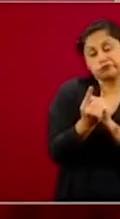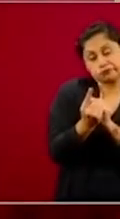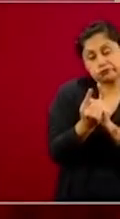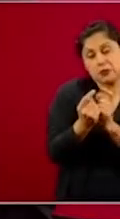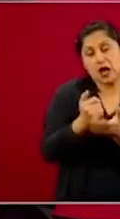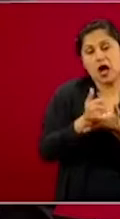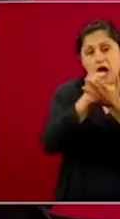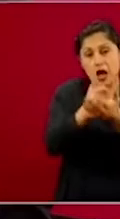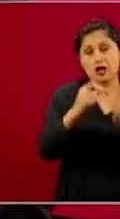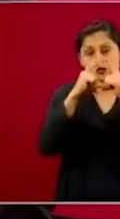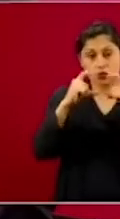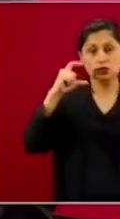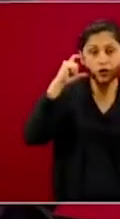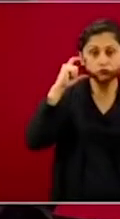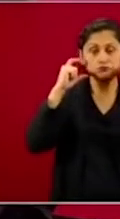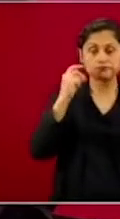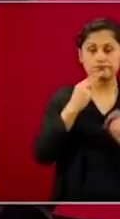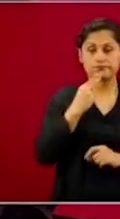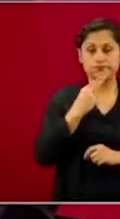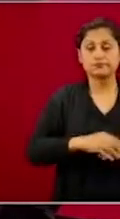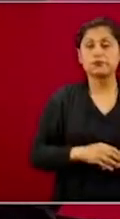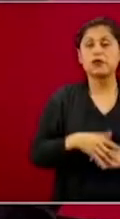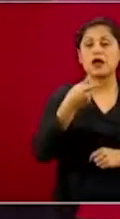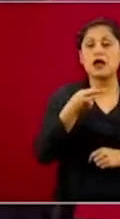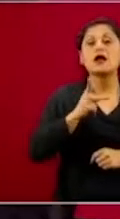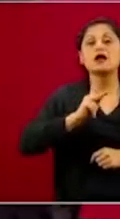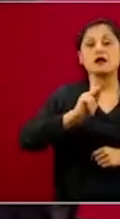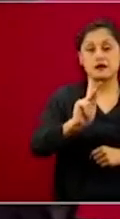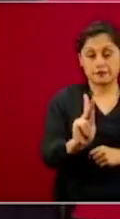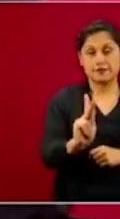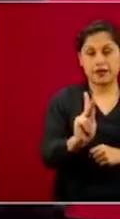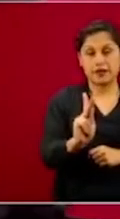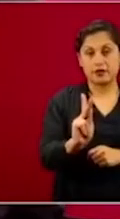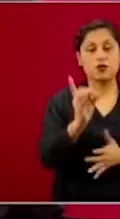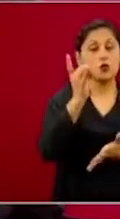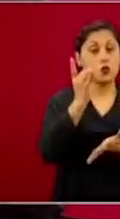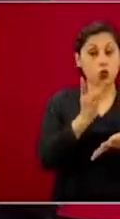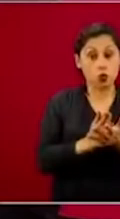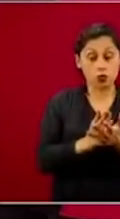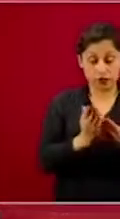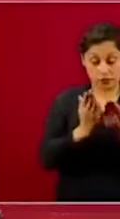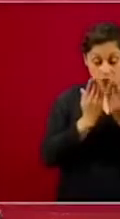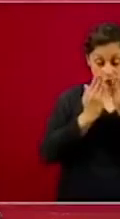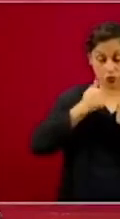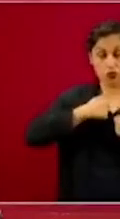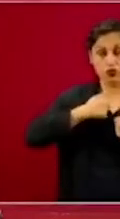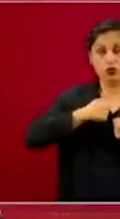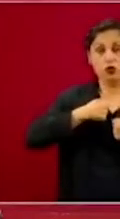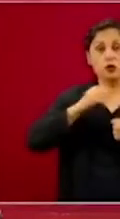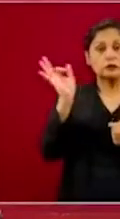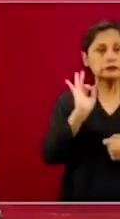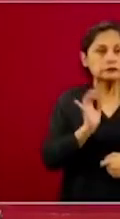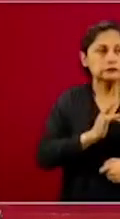cubrebocas, pero insisto, para evitar que quien tiene el virus lo propague, no para una mascarilla